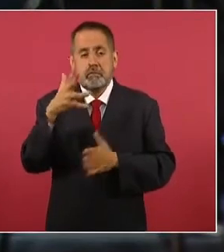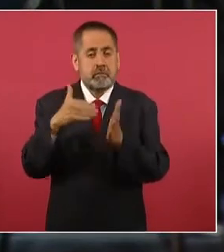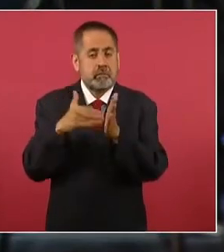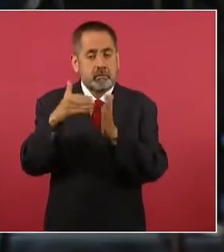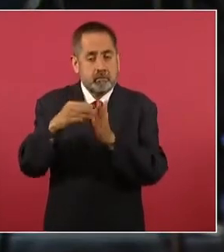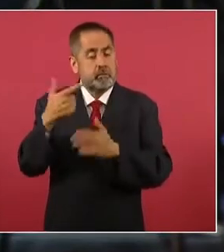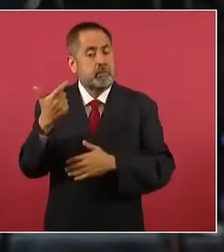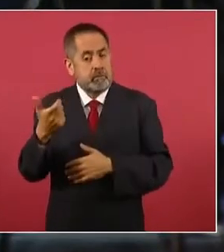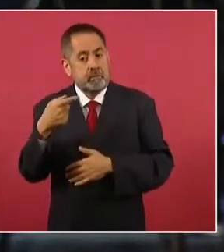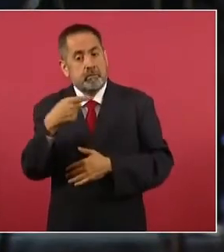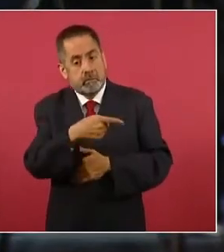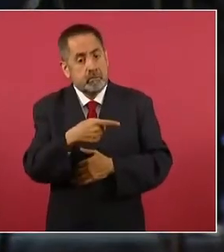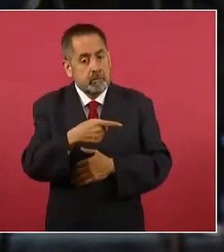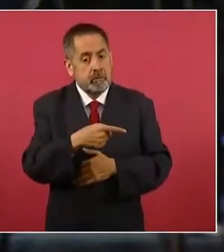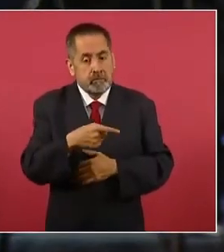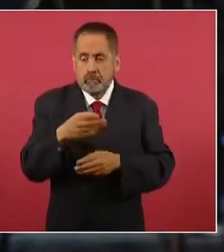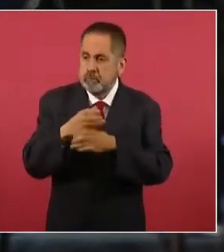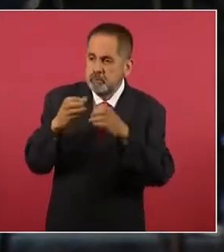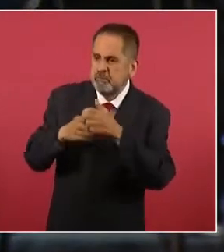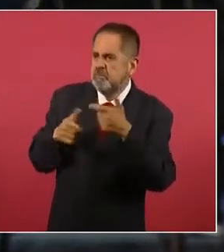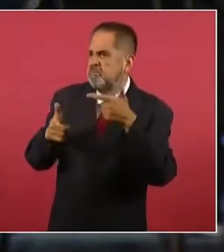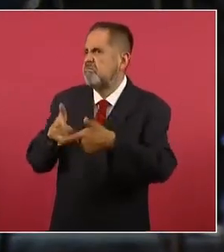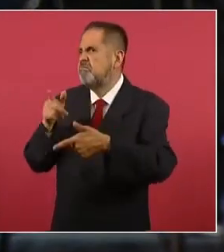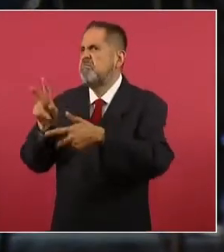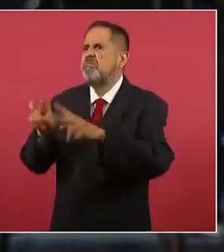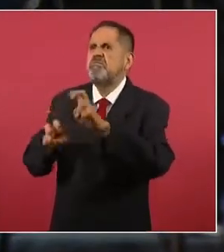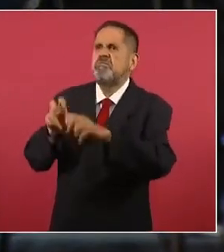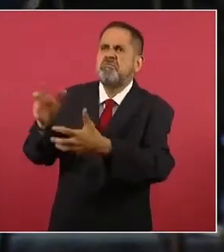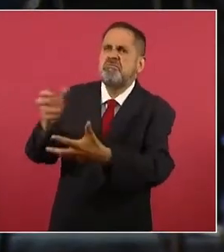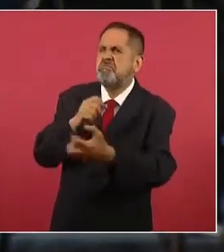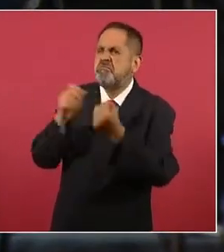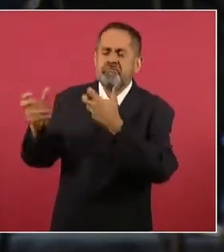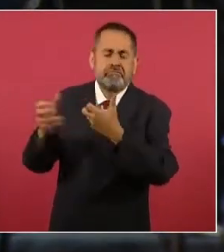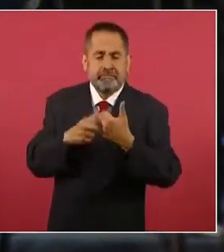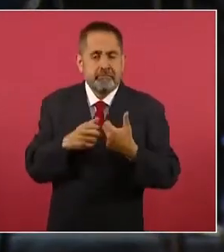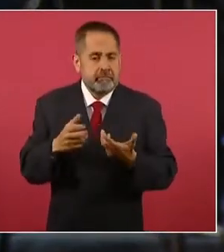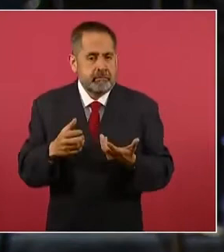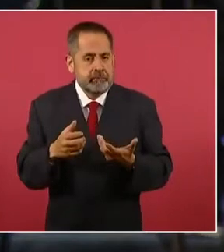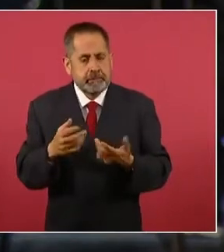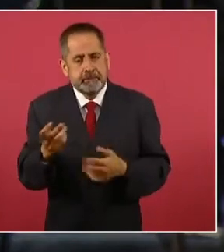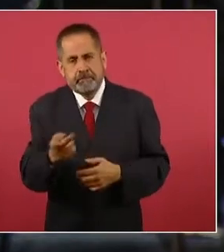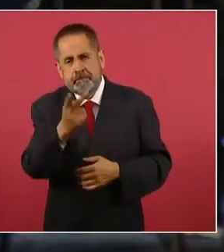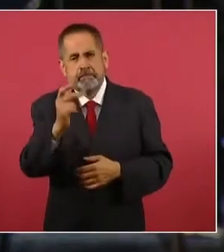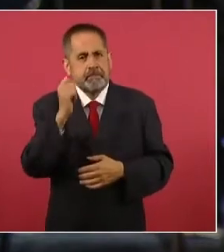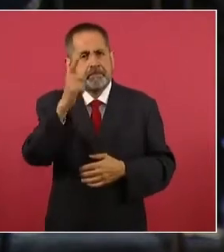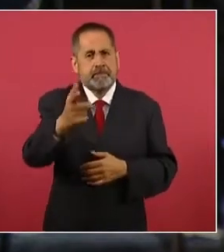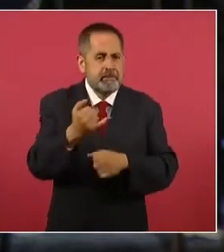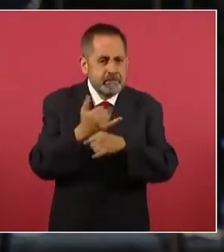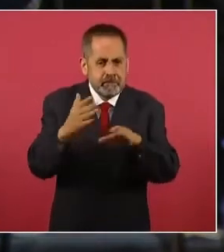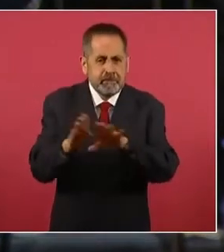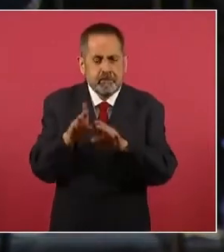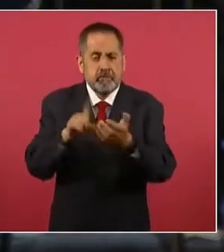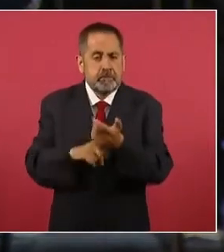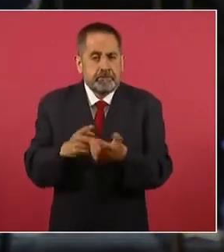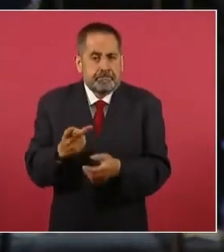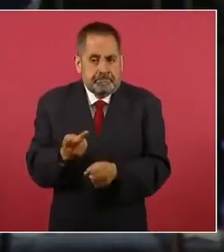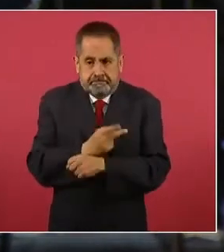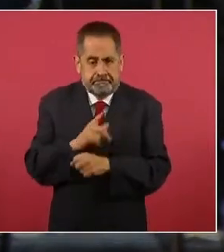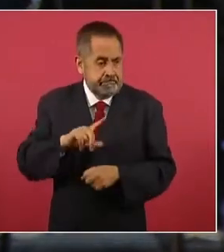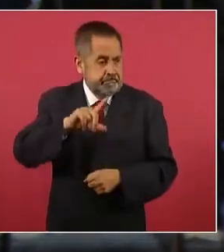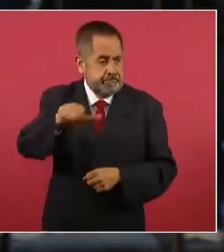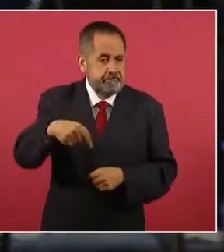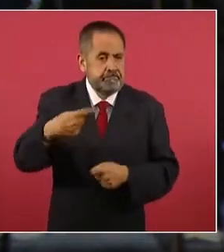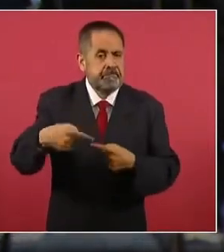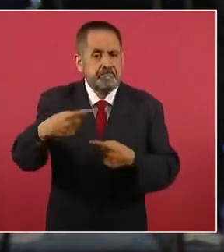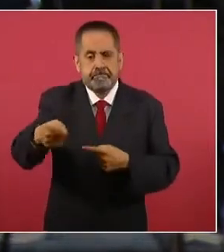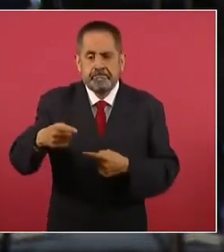de pesos en materiales, en material de inmersión. Es consultarle si tiene alguna información respecto a esto y qué se va a hacer respecto a la